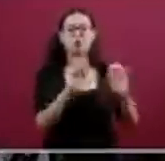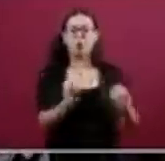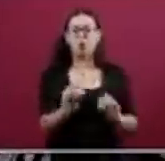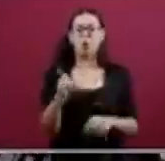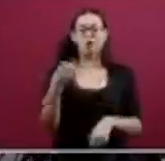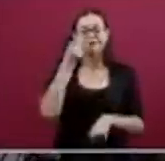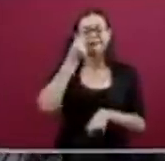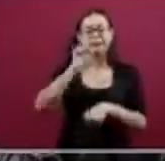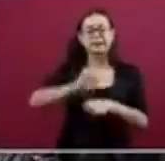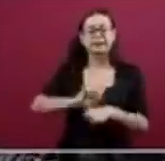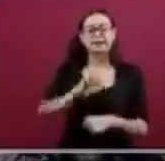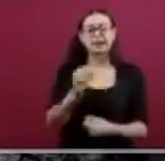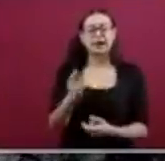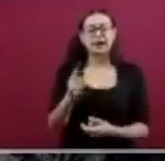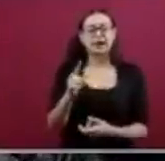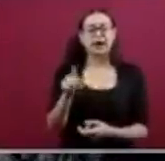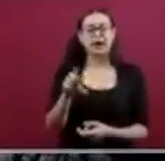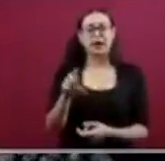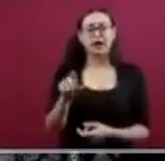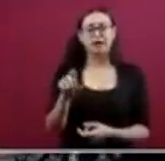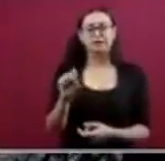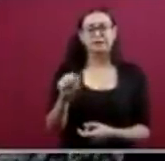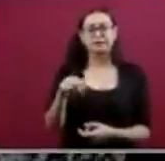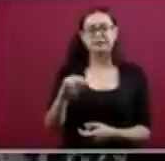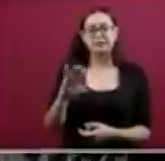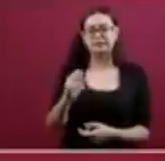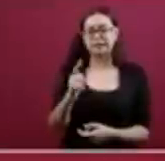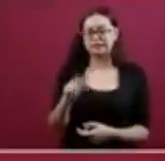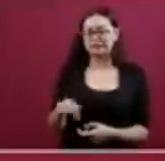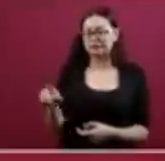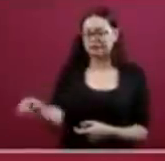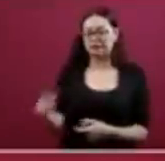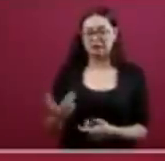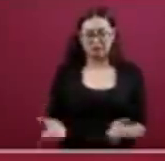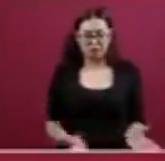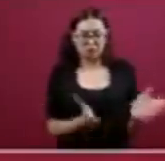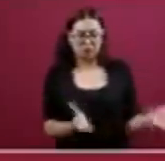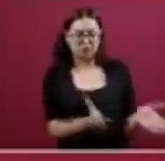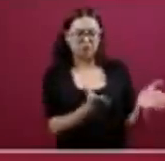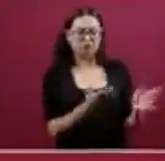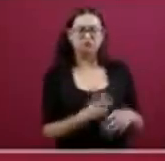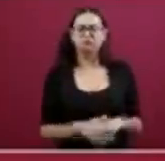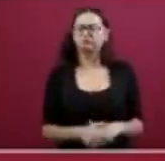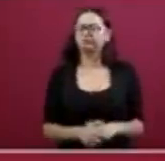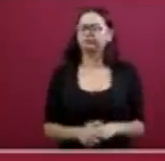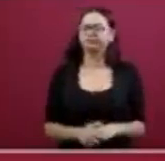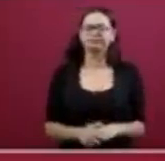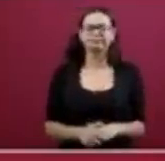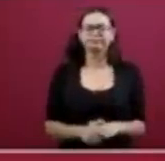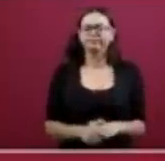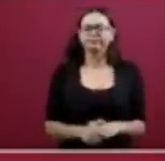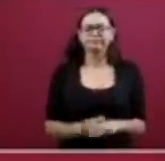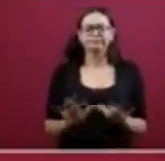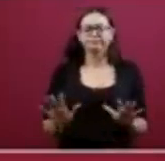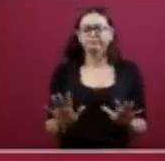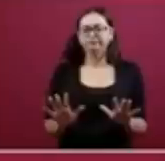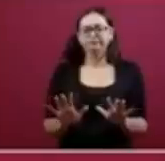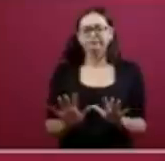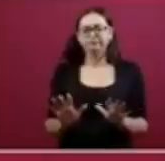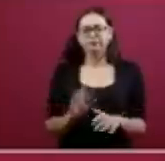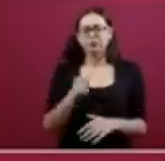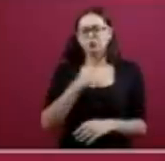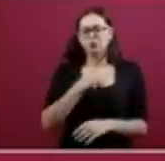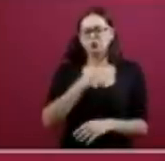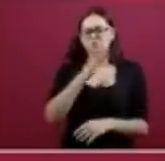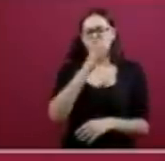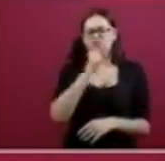No, mire, no tengo yo posibilidad, además por respeto a los secretarios,